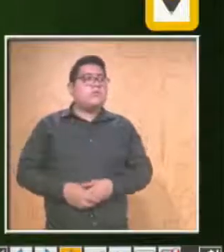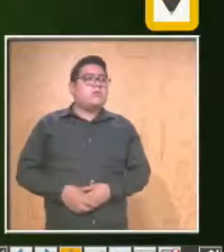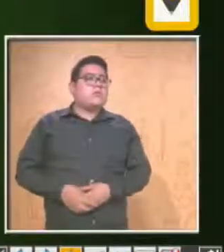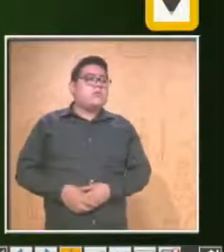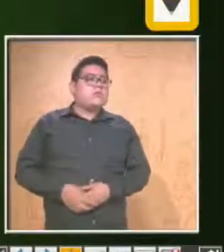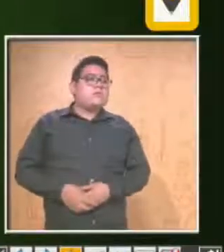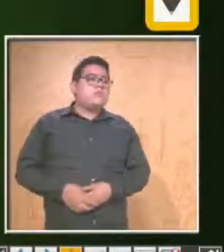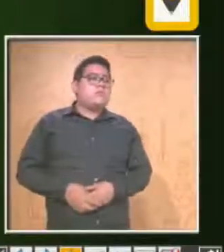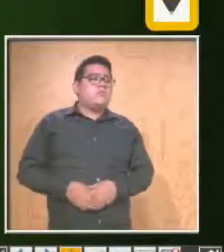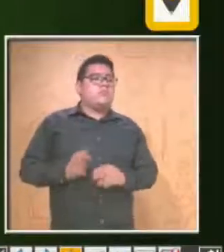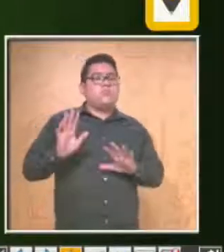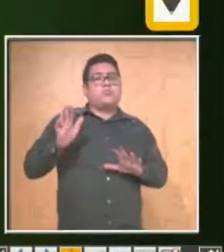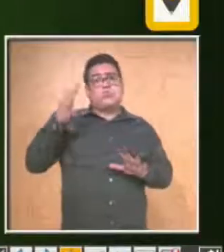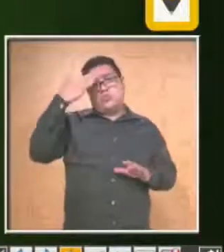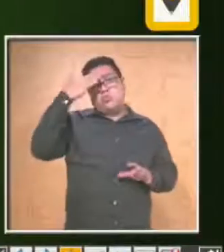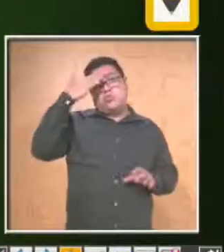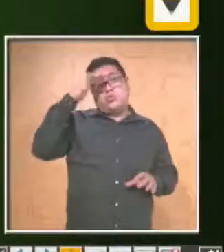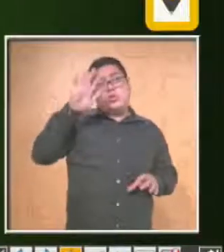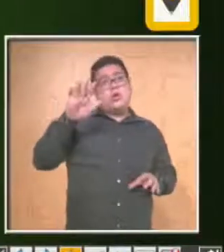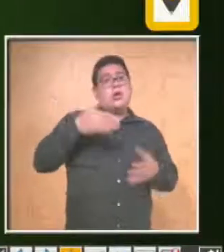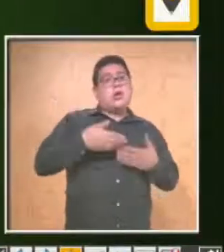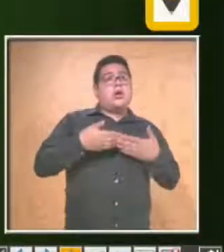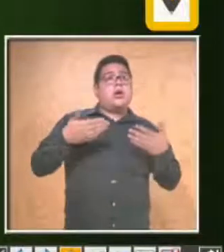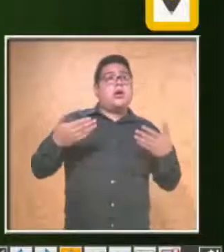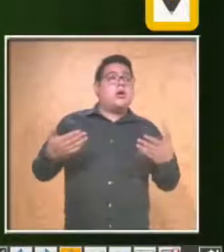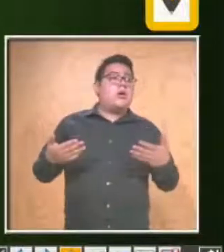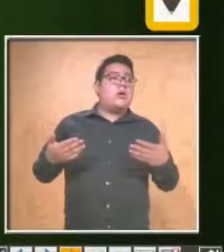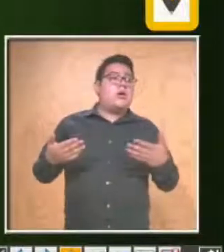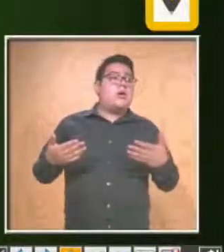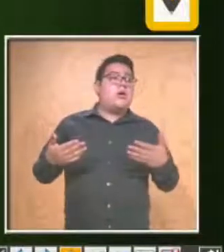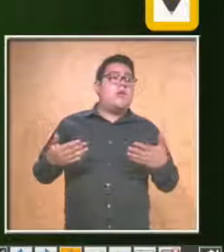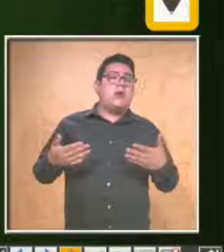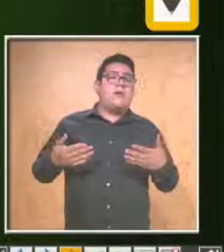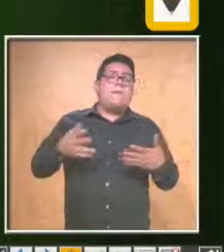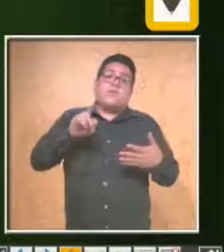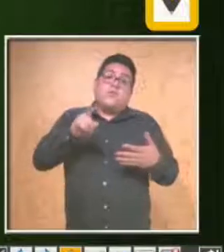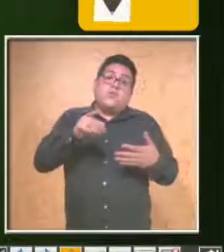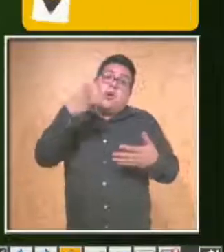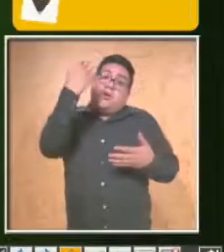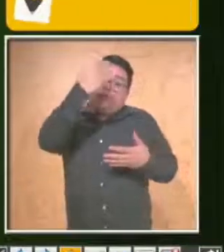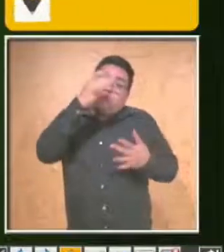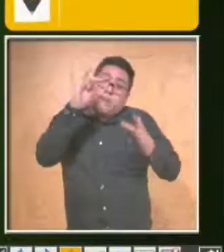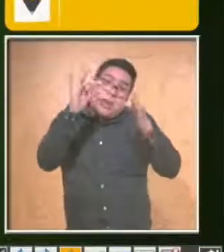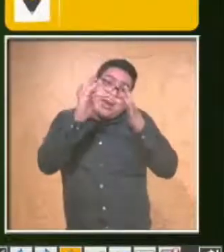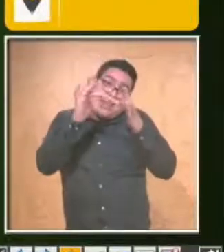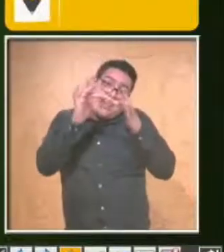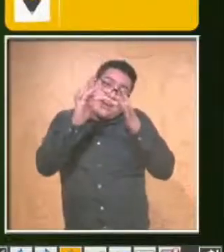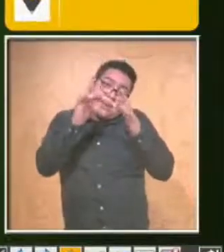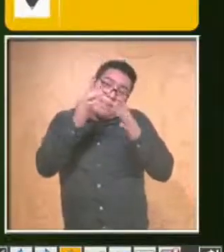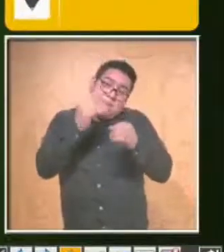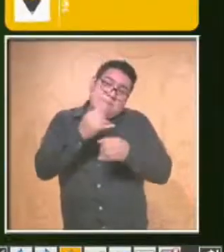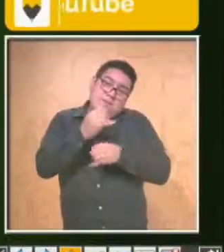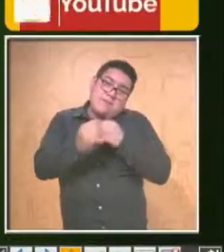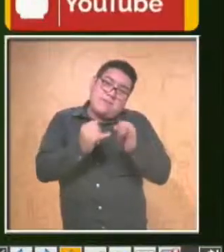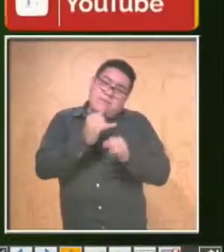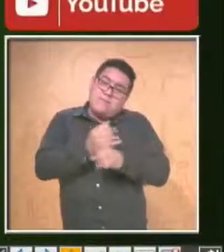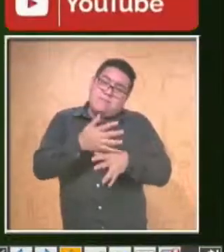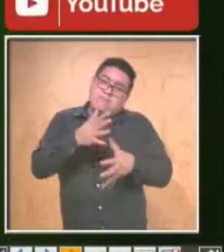a darte cuenta que te van a dar instrucciones para contestar en línea. Hay que estar pendiente nada más de esas